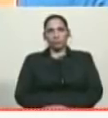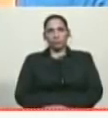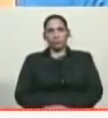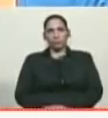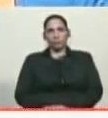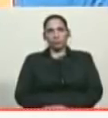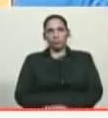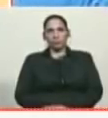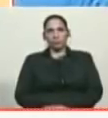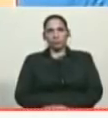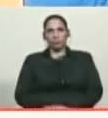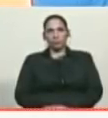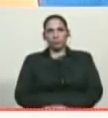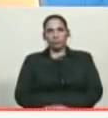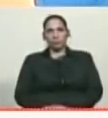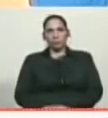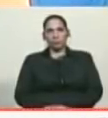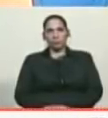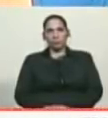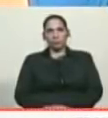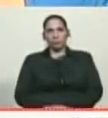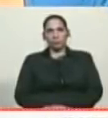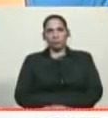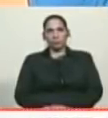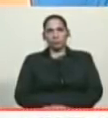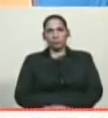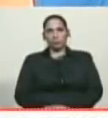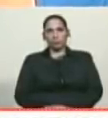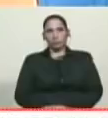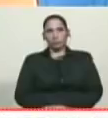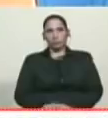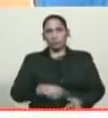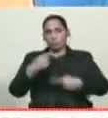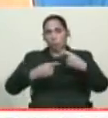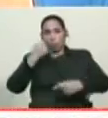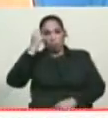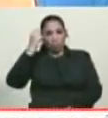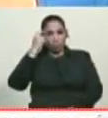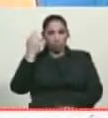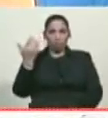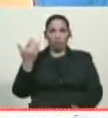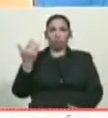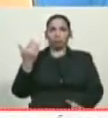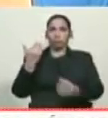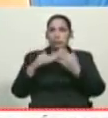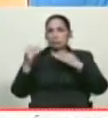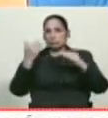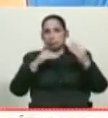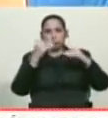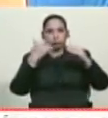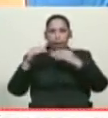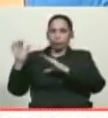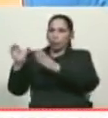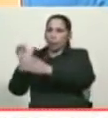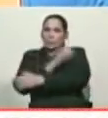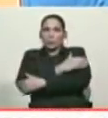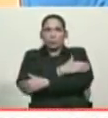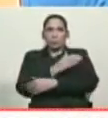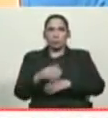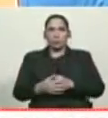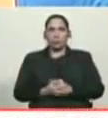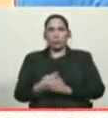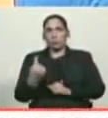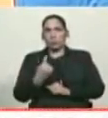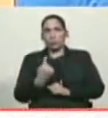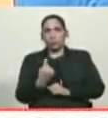orden que no se sienten a hablar. Pero todos los días, te lo garantizo, todos los días recibimos mensajes nosotros de la derecha que quiere sentarse de sector. No solo,